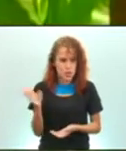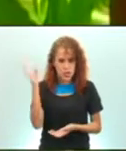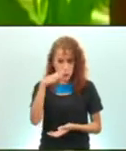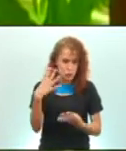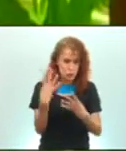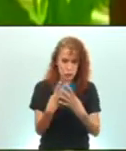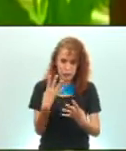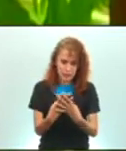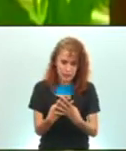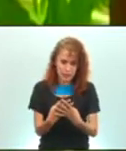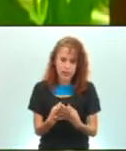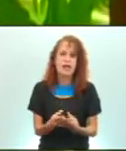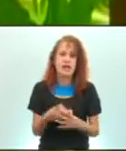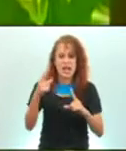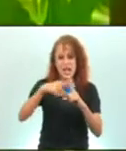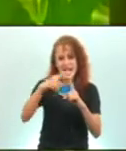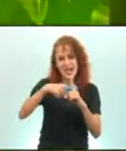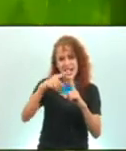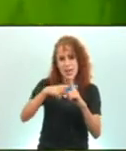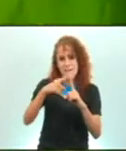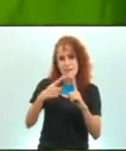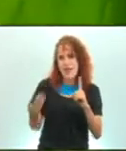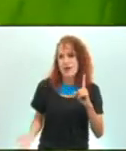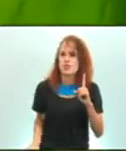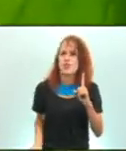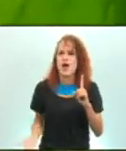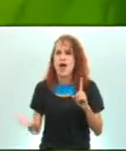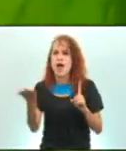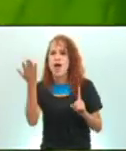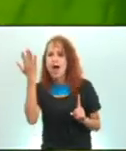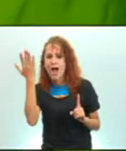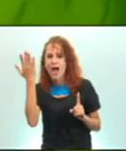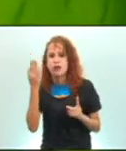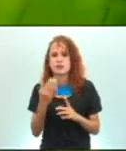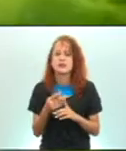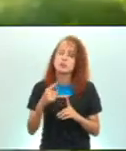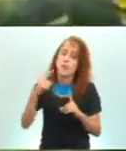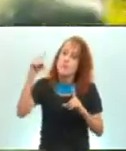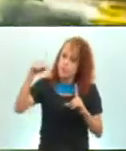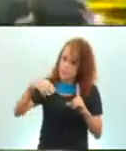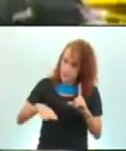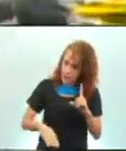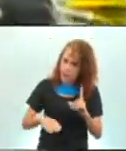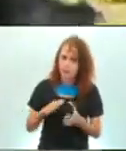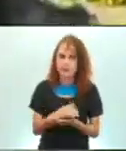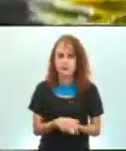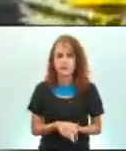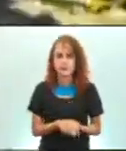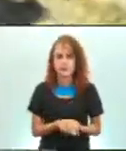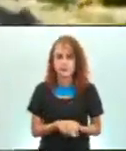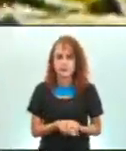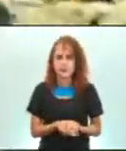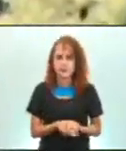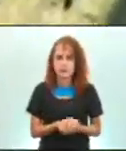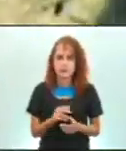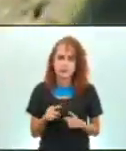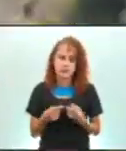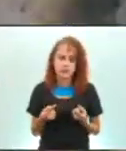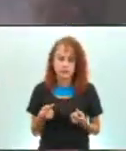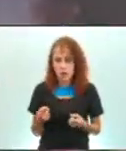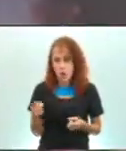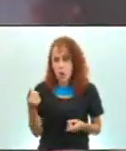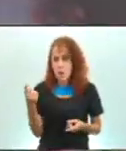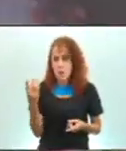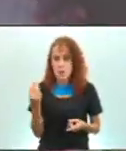la temperatura media global de la Tierra sería 33 grados Celsius más baja que la actual, por lo que sería imposible